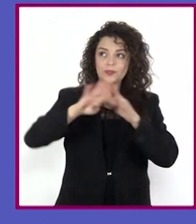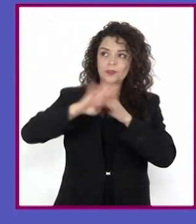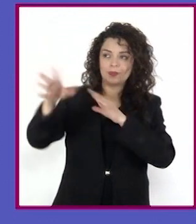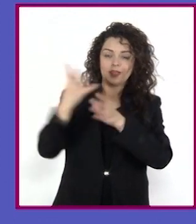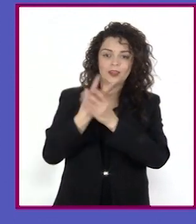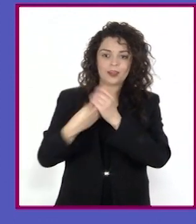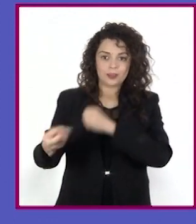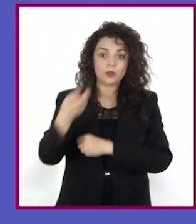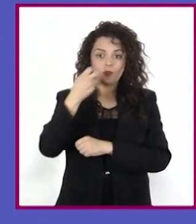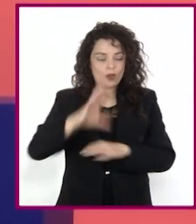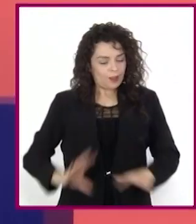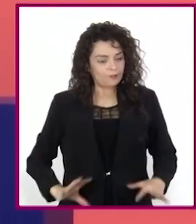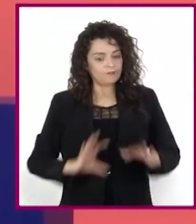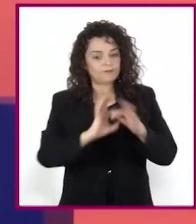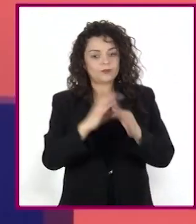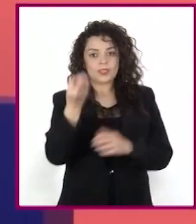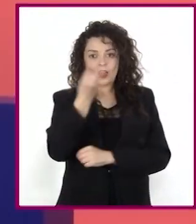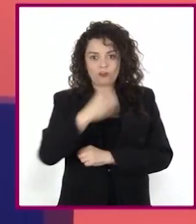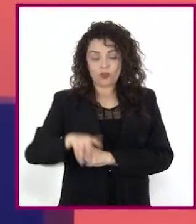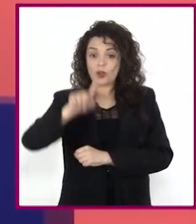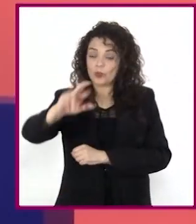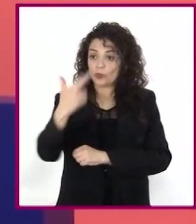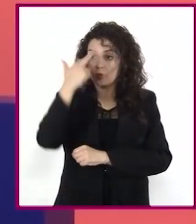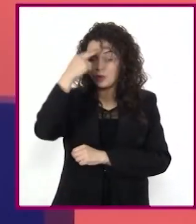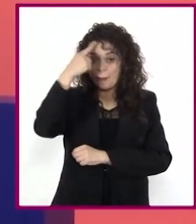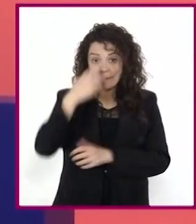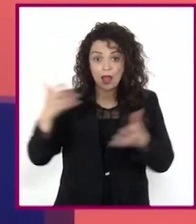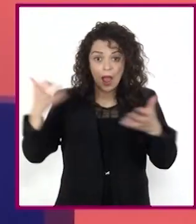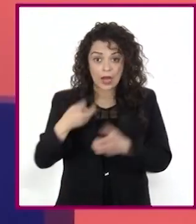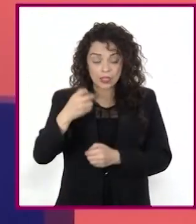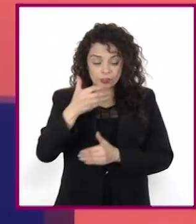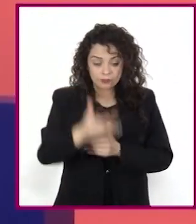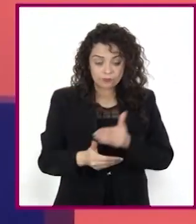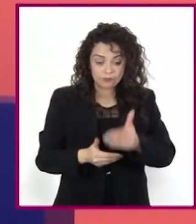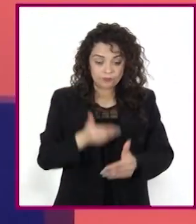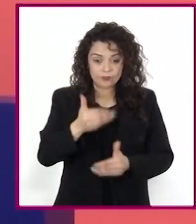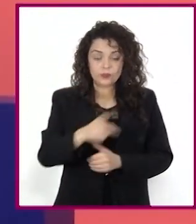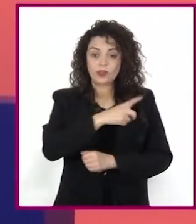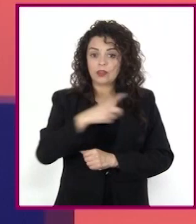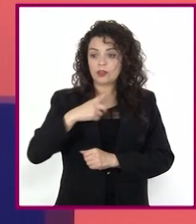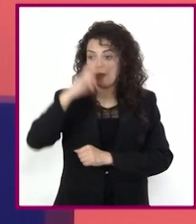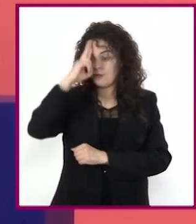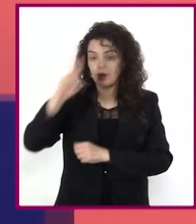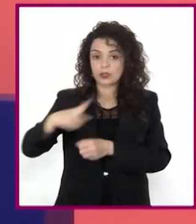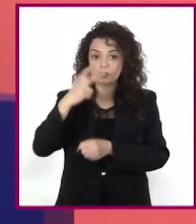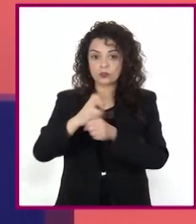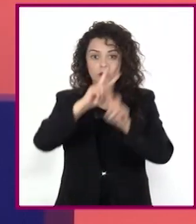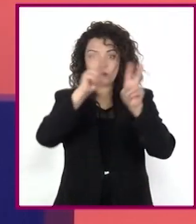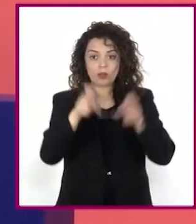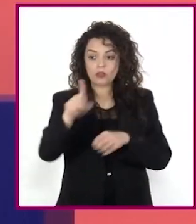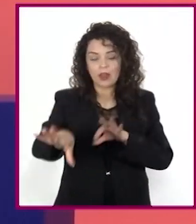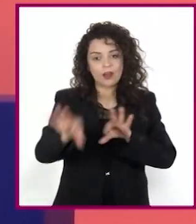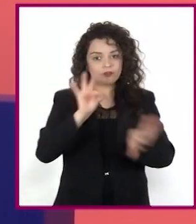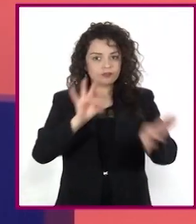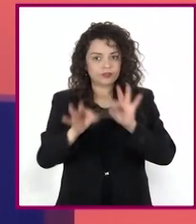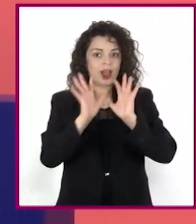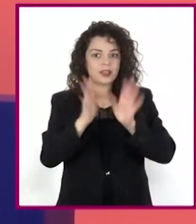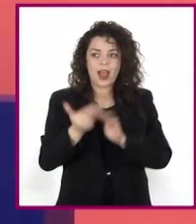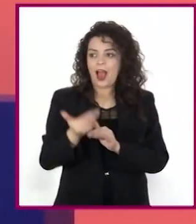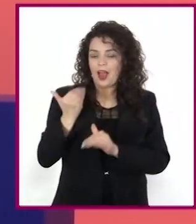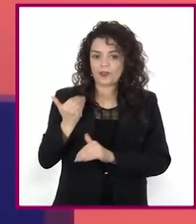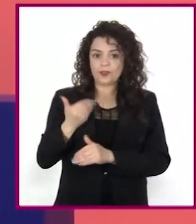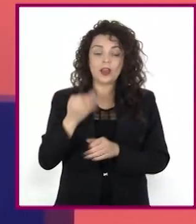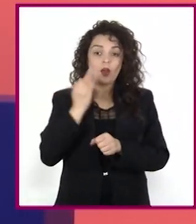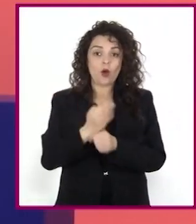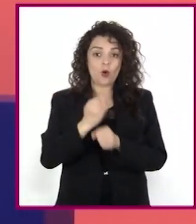irán enlazados con él. Recuerden que para realizar la progresión, deben respetar los subtemas que ya eligieron. Ahora las y los reto